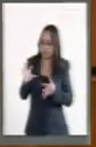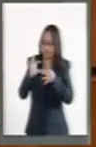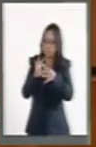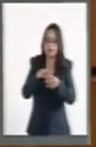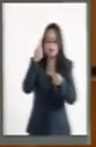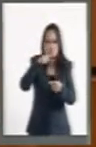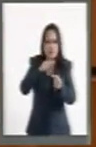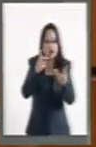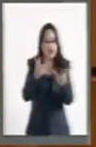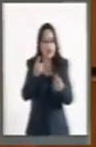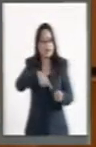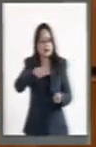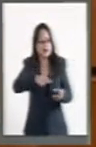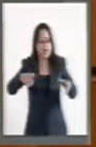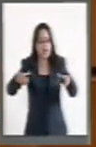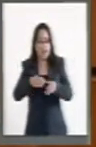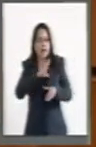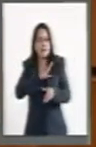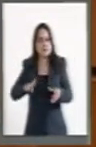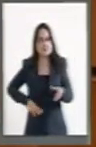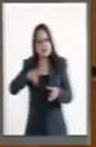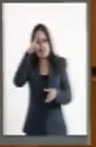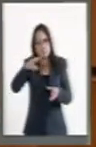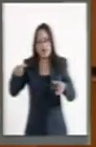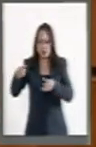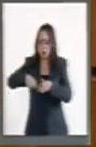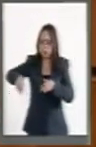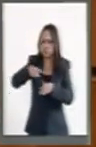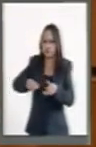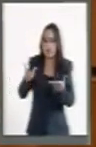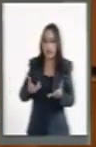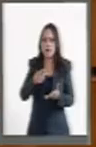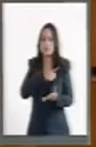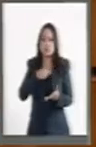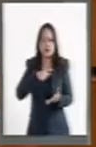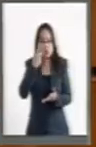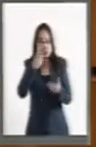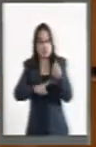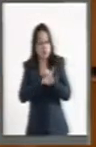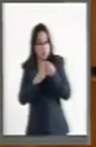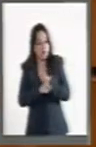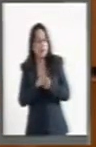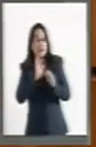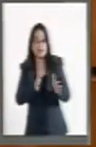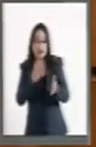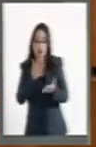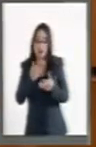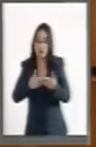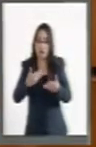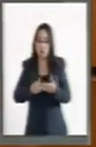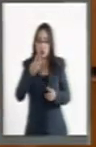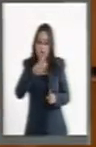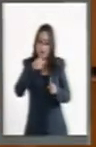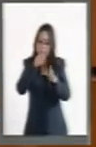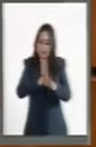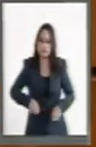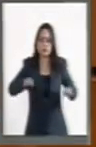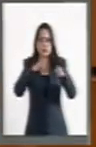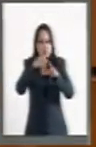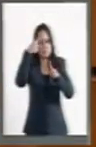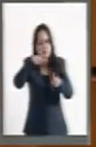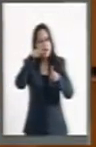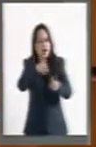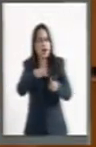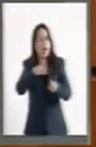parte del Ejecutivo, y es tiempo que le demos al sobrepeso y la obesidad la importancia que se merece en materia